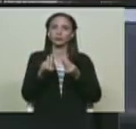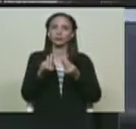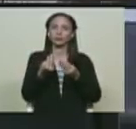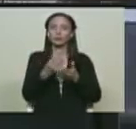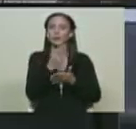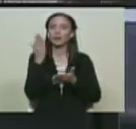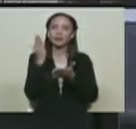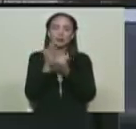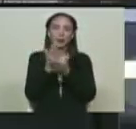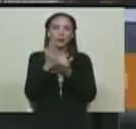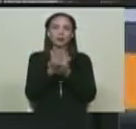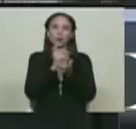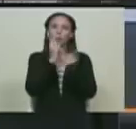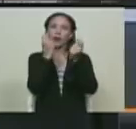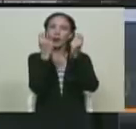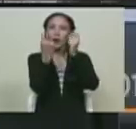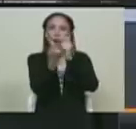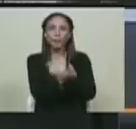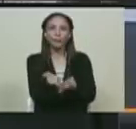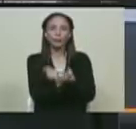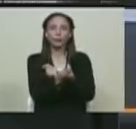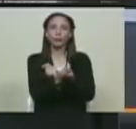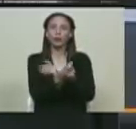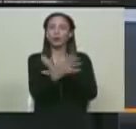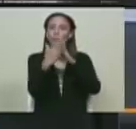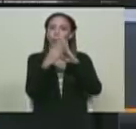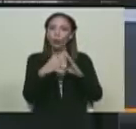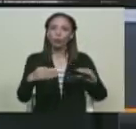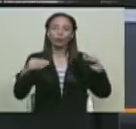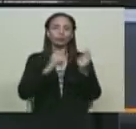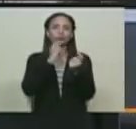Siempre hay que estar renovando todo.